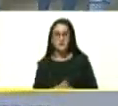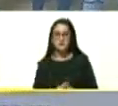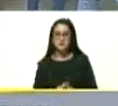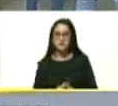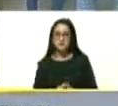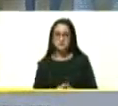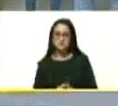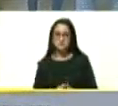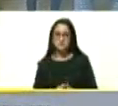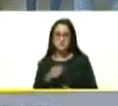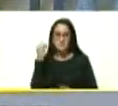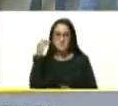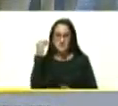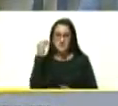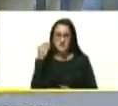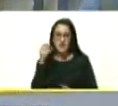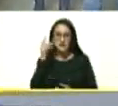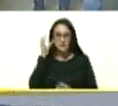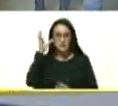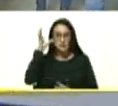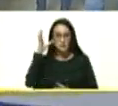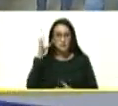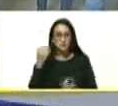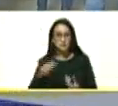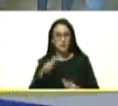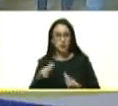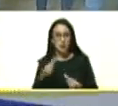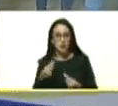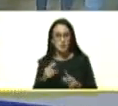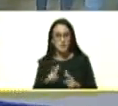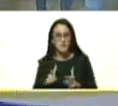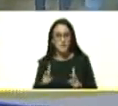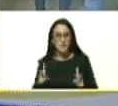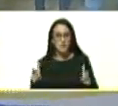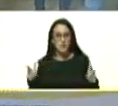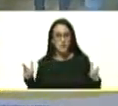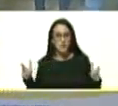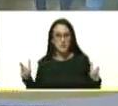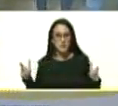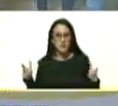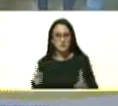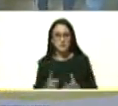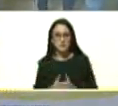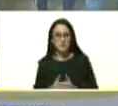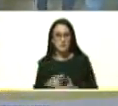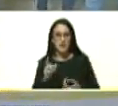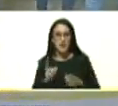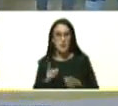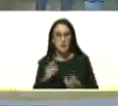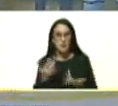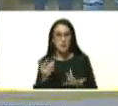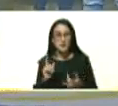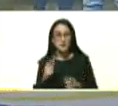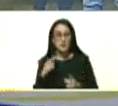Pero pensar en grande, cómo ir multiplicando, en este caso, en algunos casos